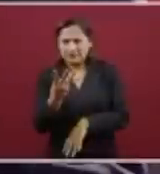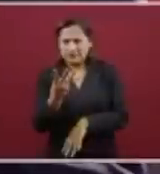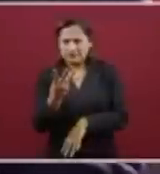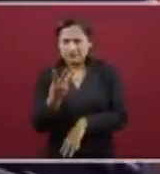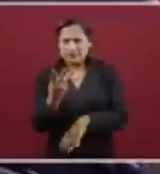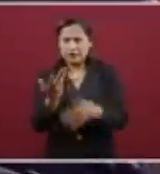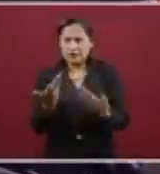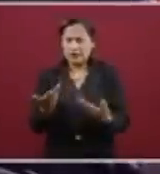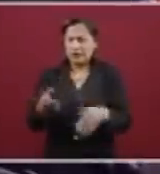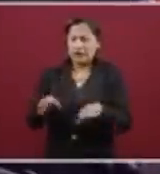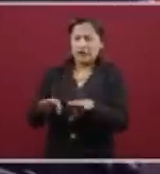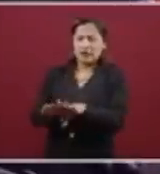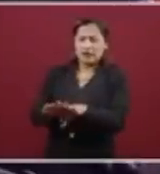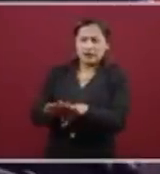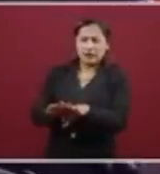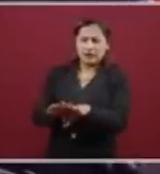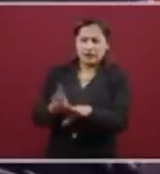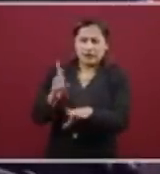tres pistas